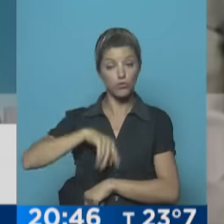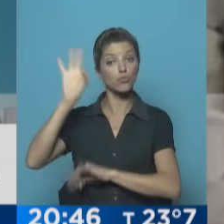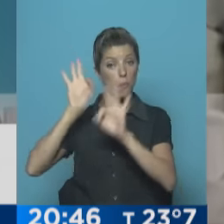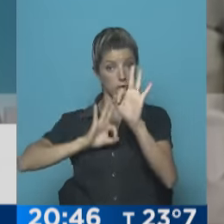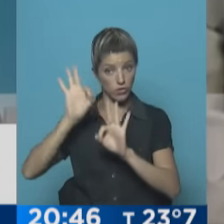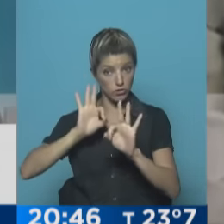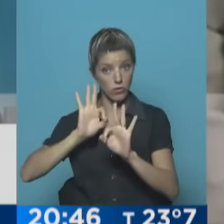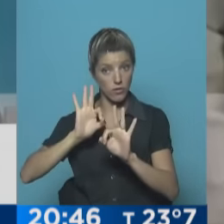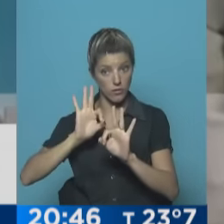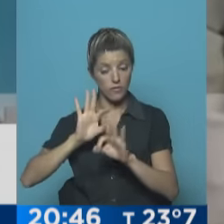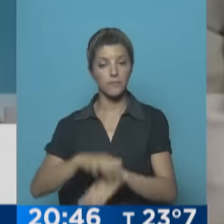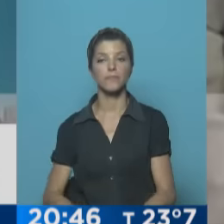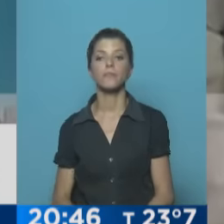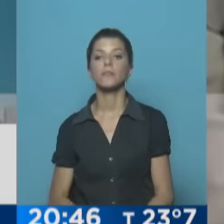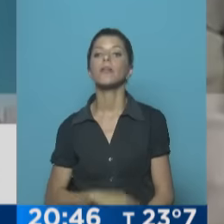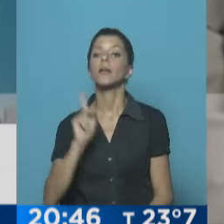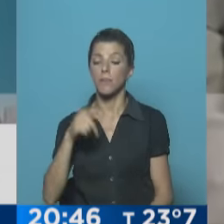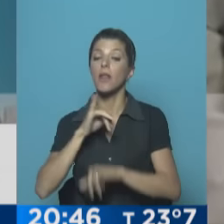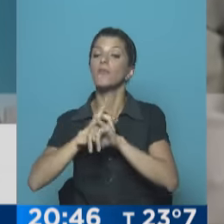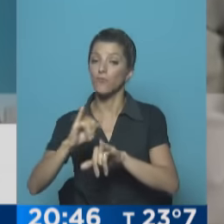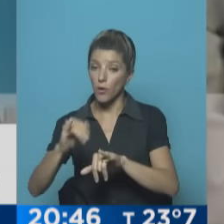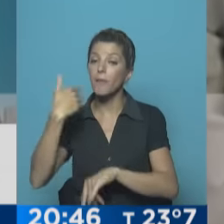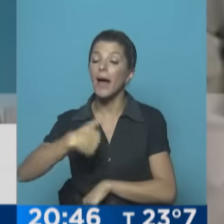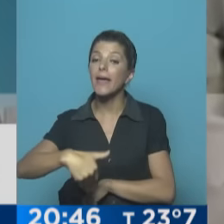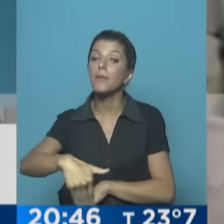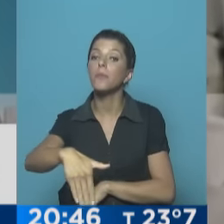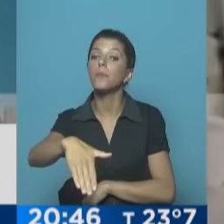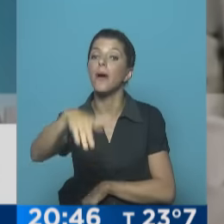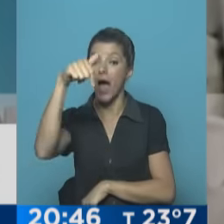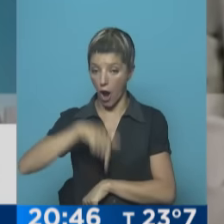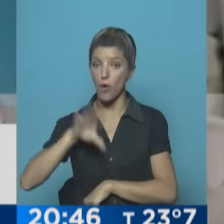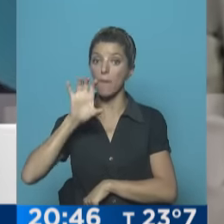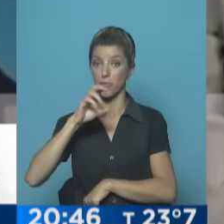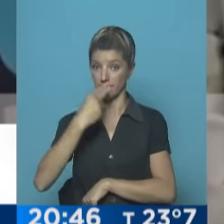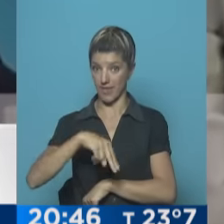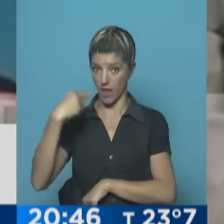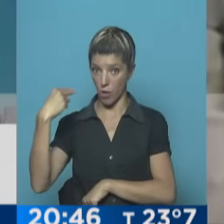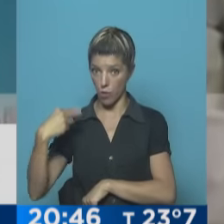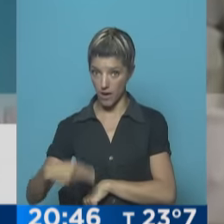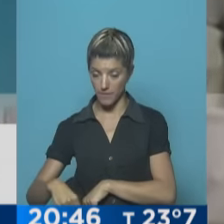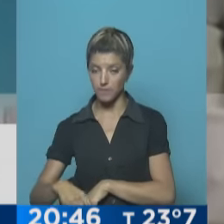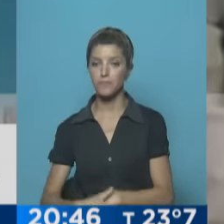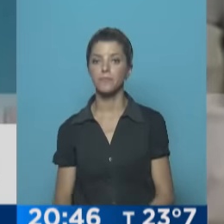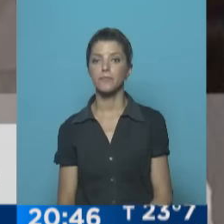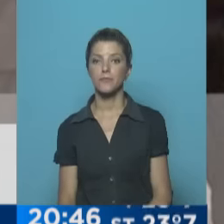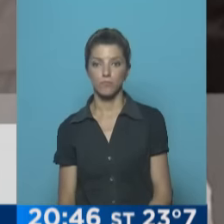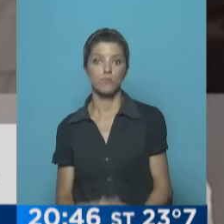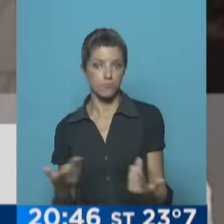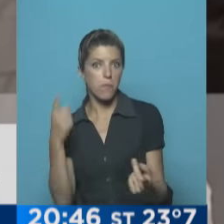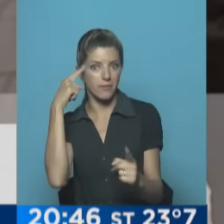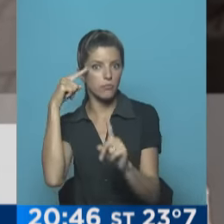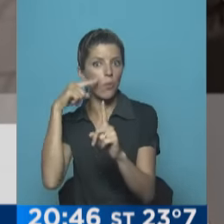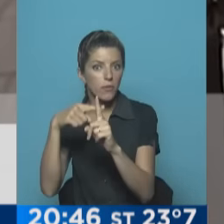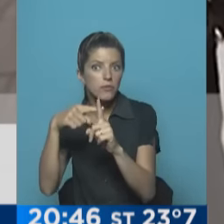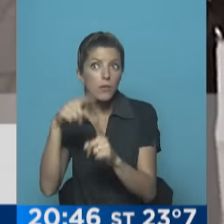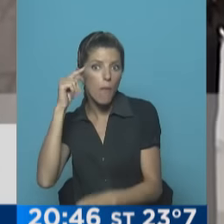también está anunciando que van a empezar en Neuquén este año, que hace que tengamos que ser optimistas en términos de